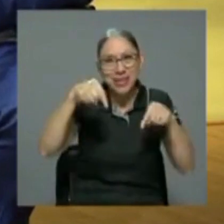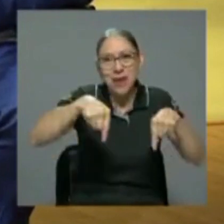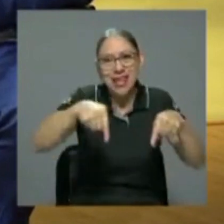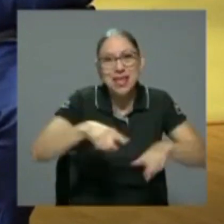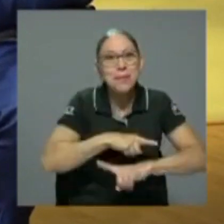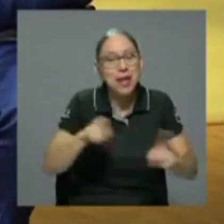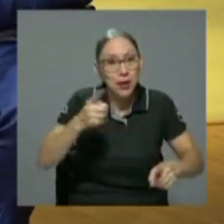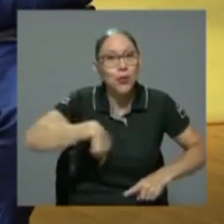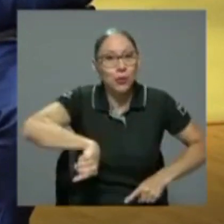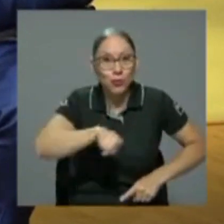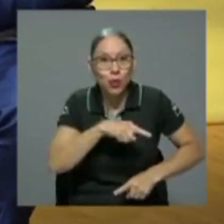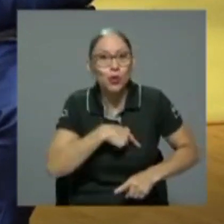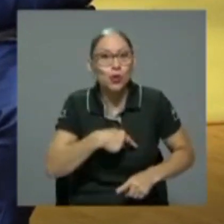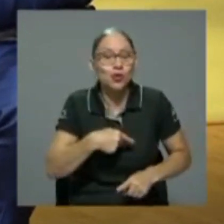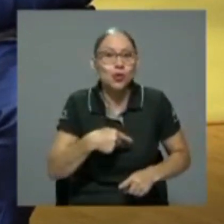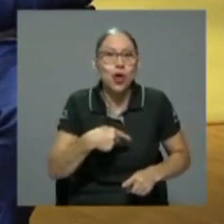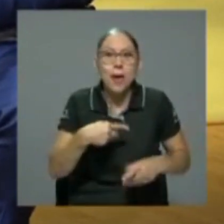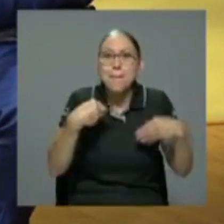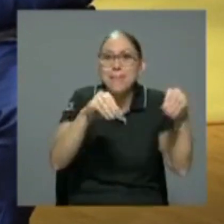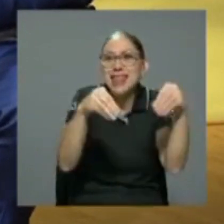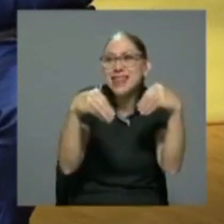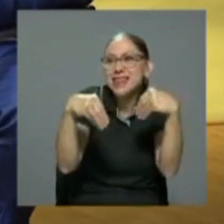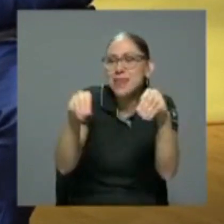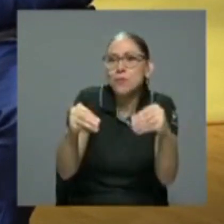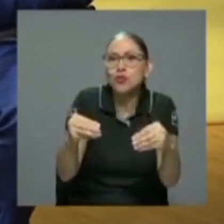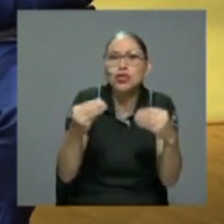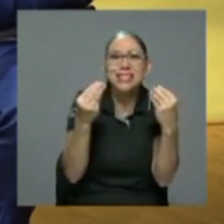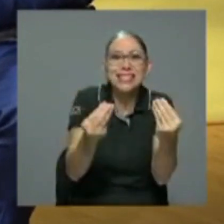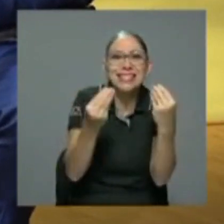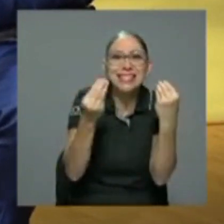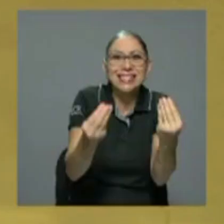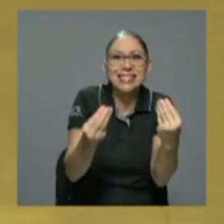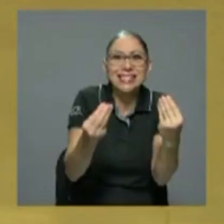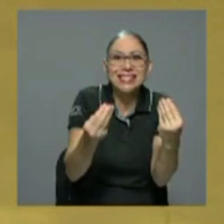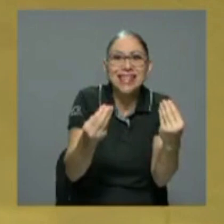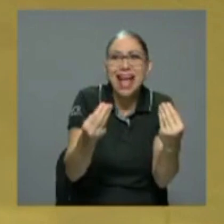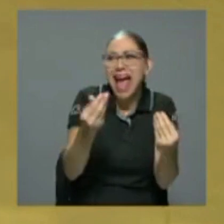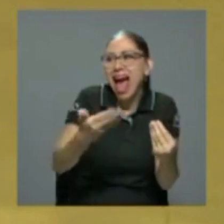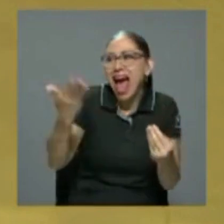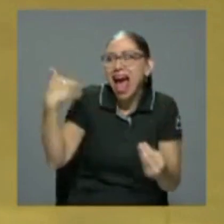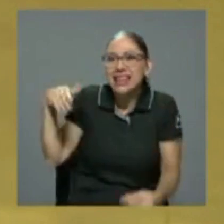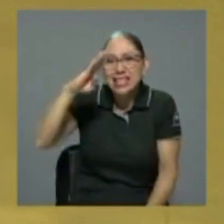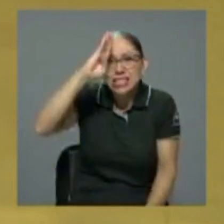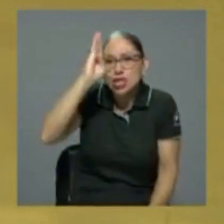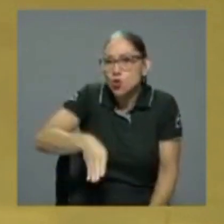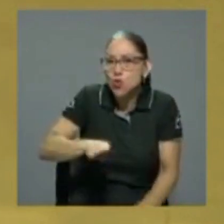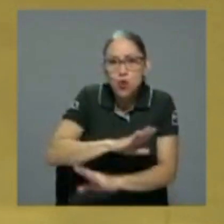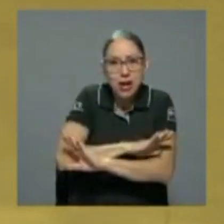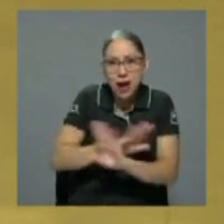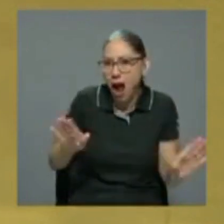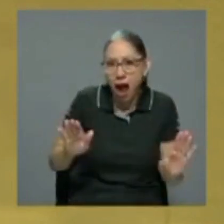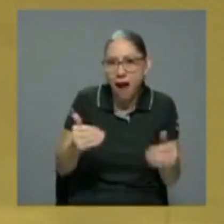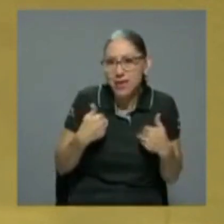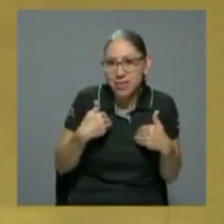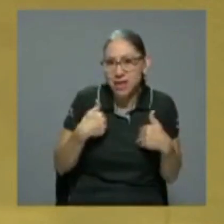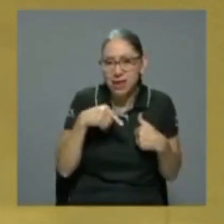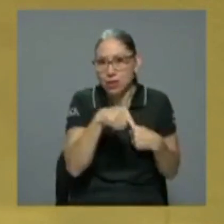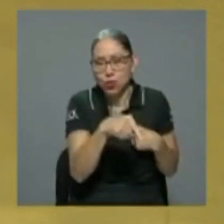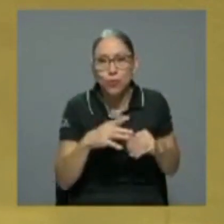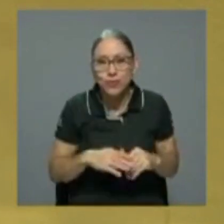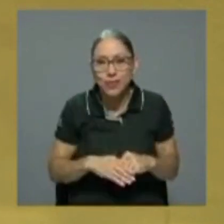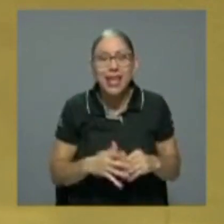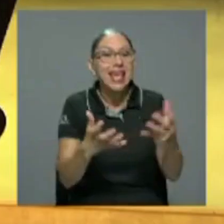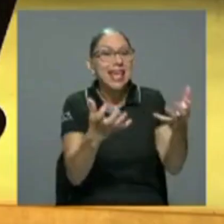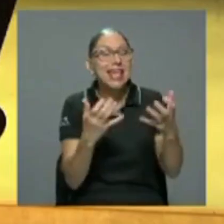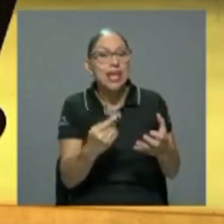unas ventas que nunca había tenido la editorial en su librería. Y quiero mencionar aquí